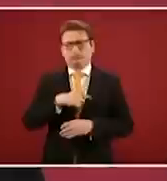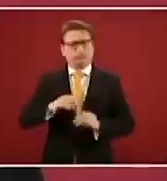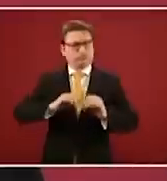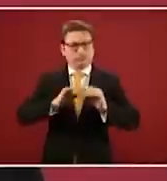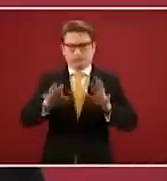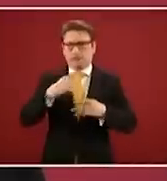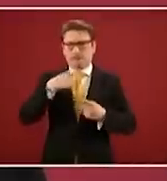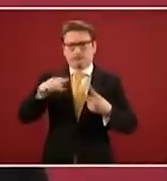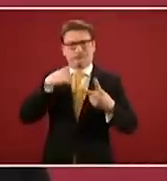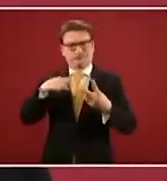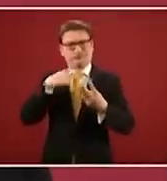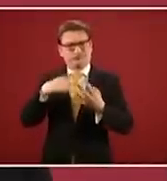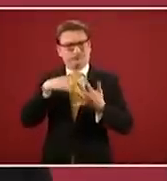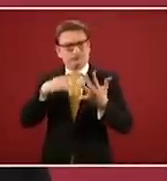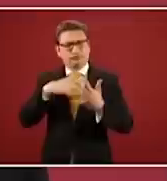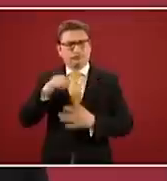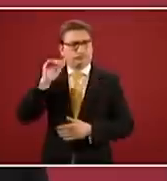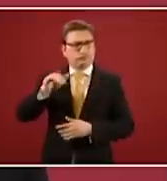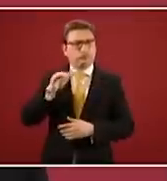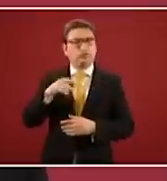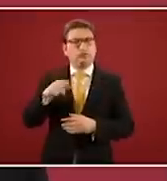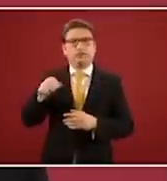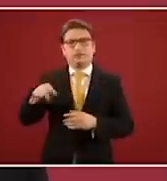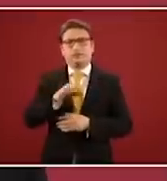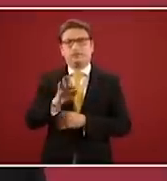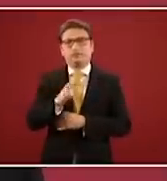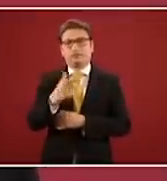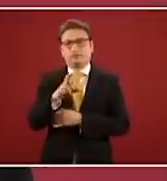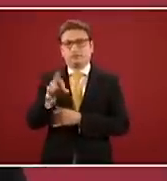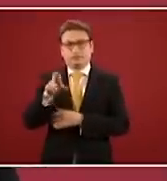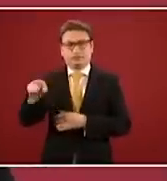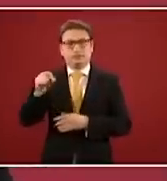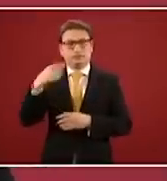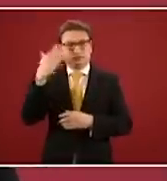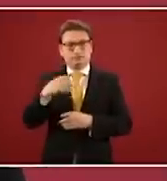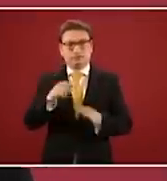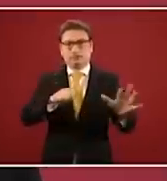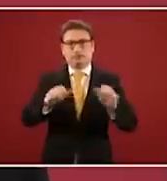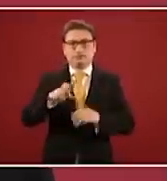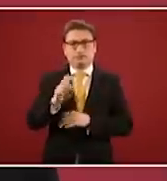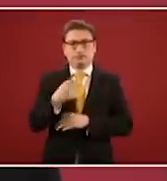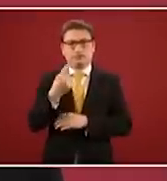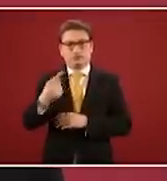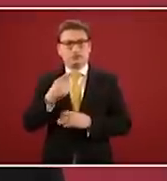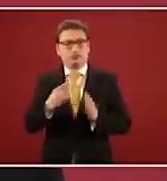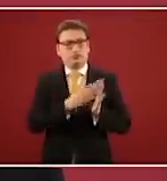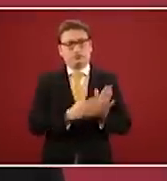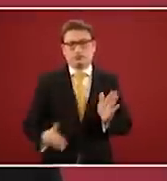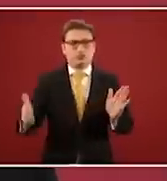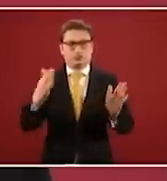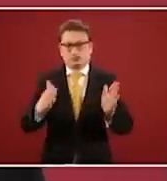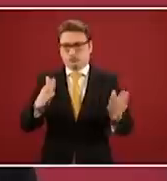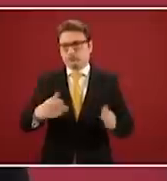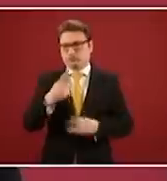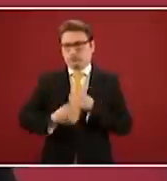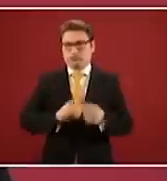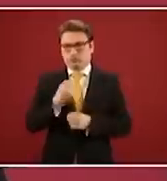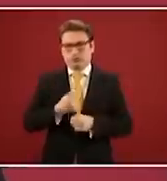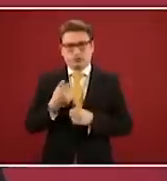número de reportes de petición con la Fiscalía General de la República, decía 631 en lo que va del año.